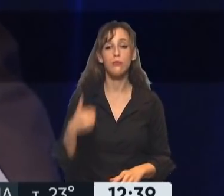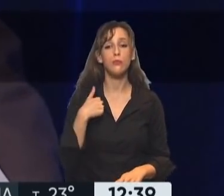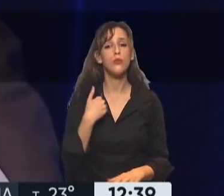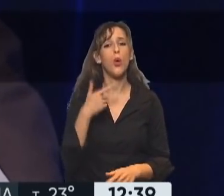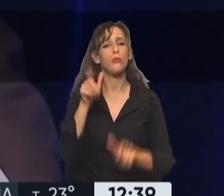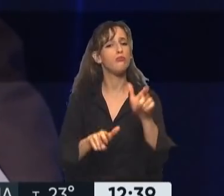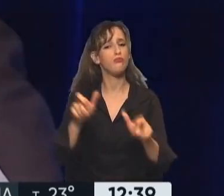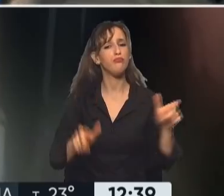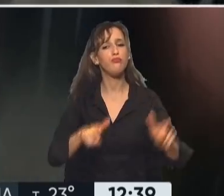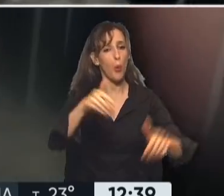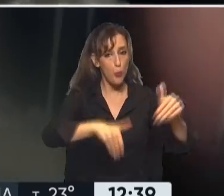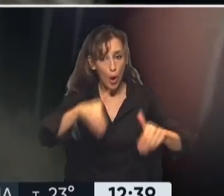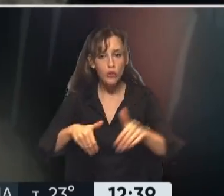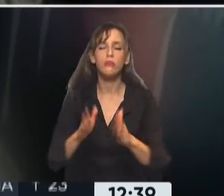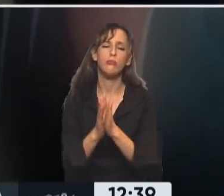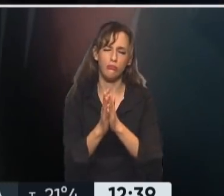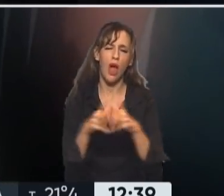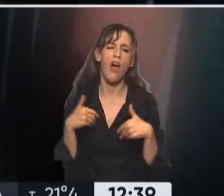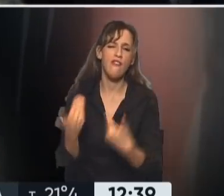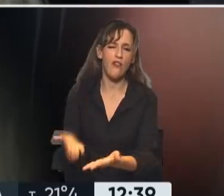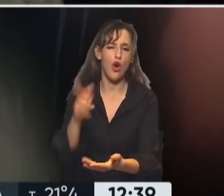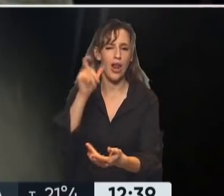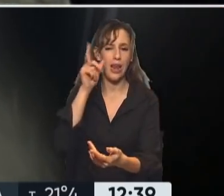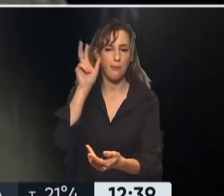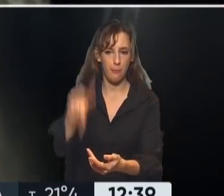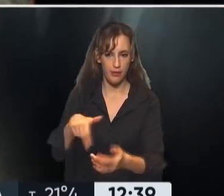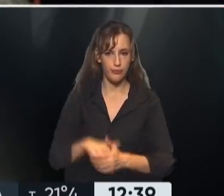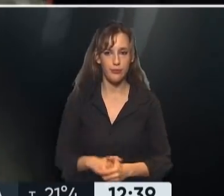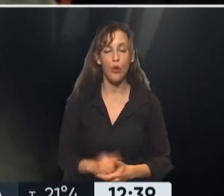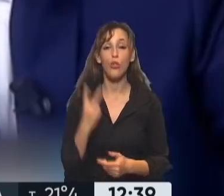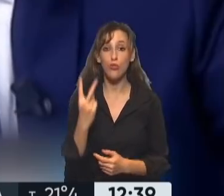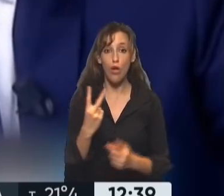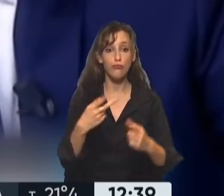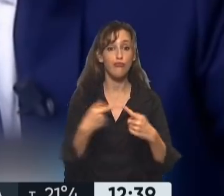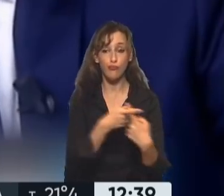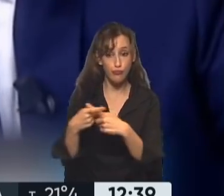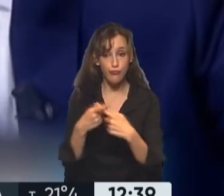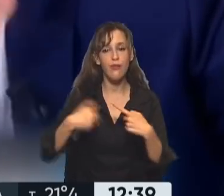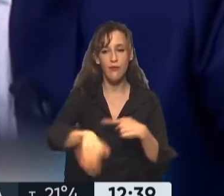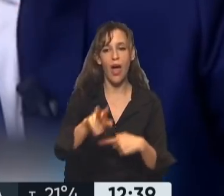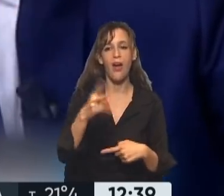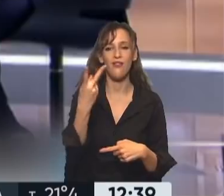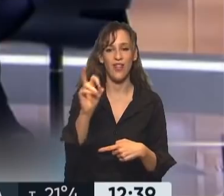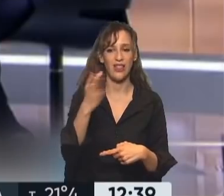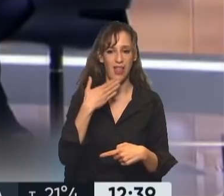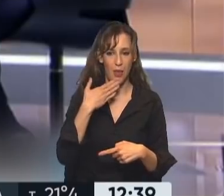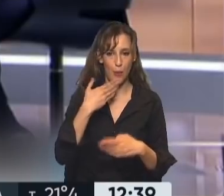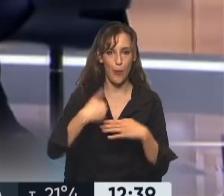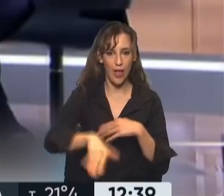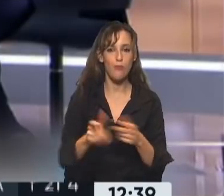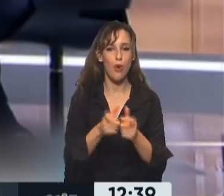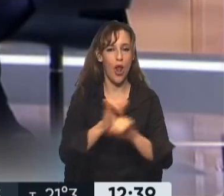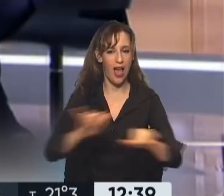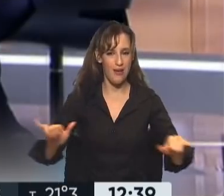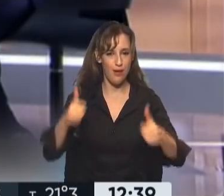à voter pour Marine Le Pen. Los dos candidatos debatirán en televisión el próximo 20 de abril, 4 días antes de la segunda vuelta, en